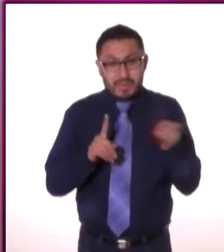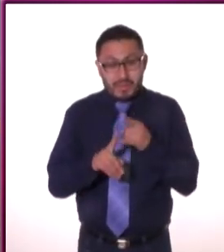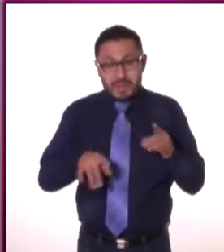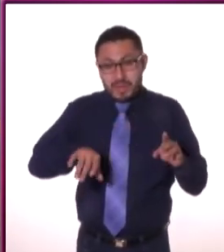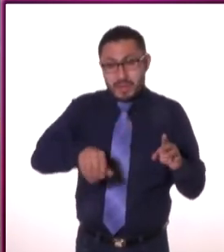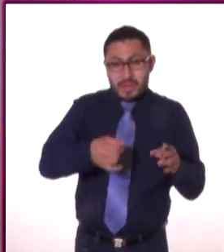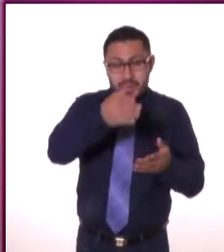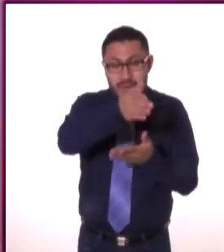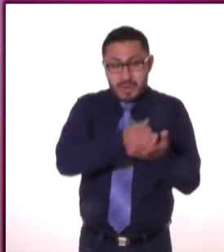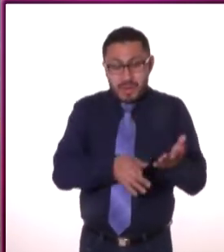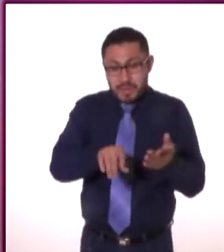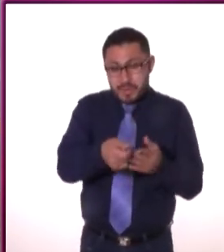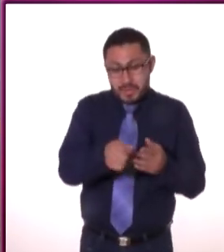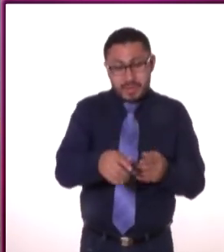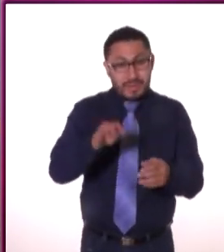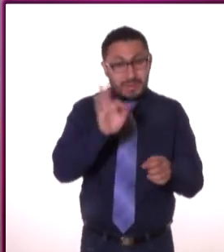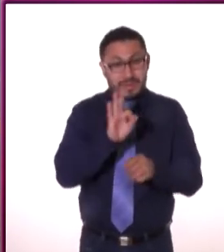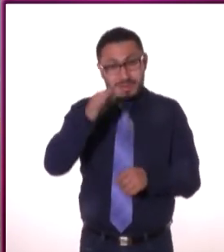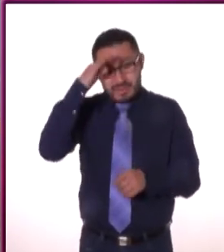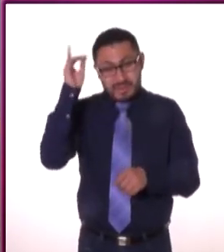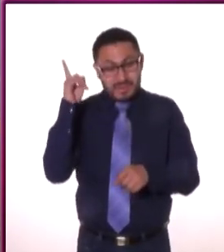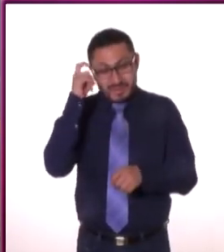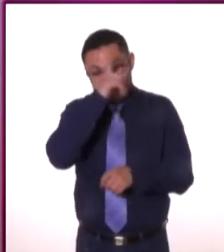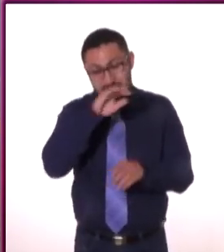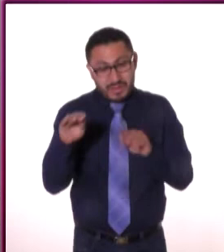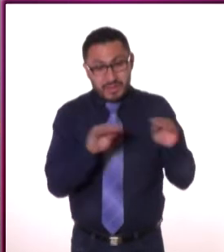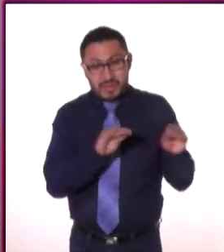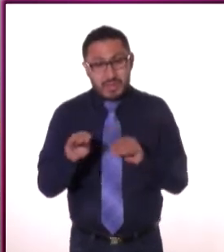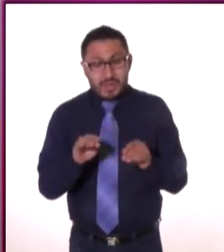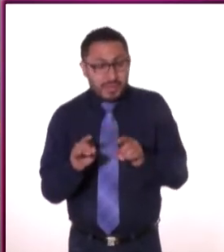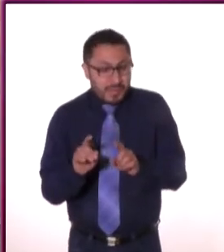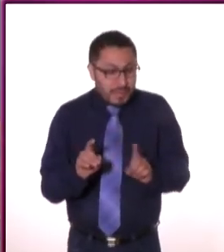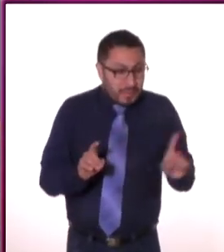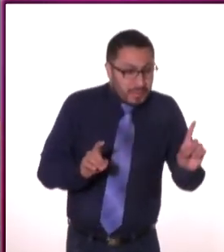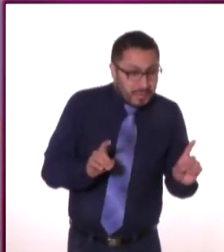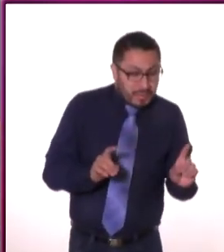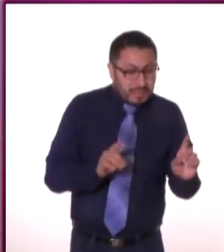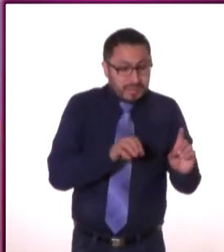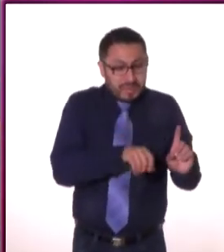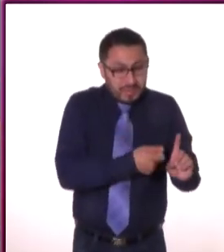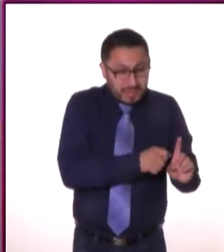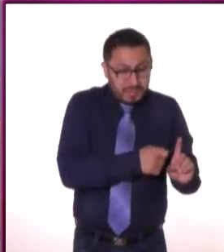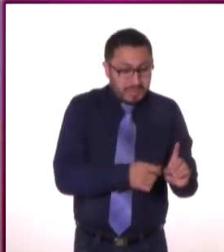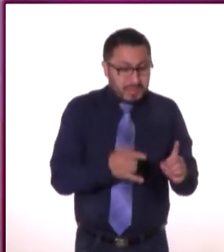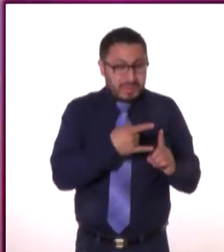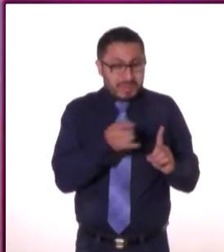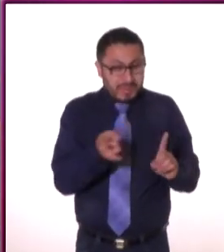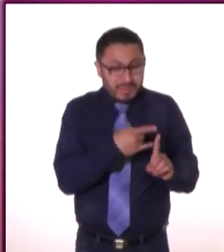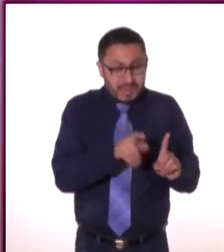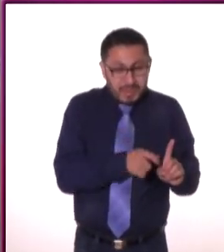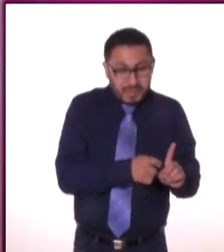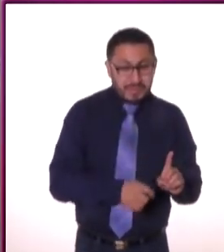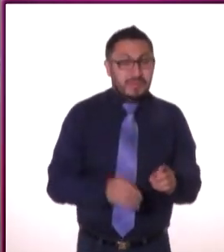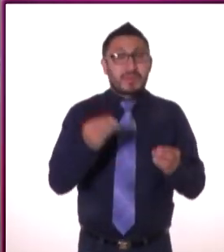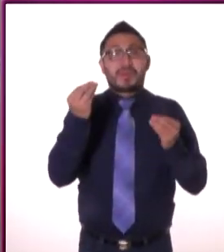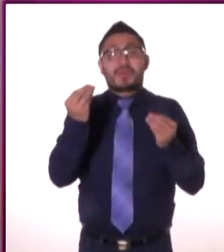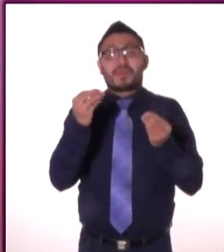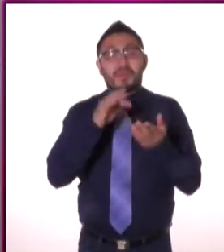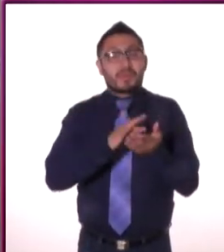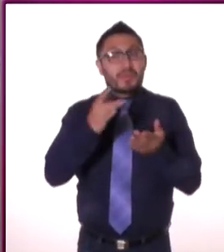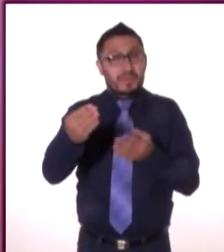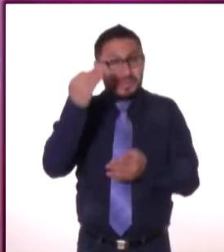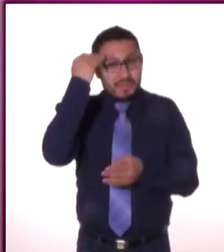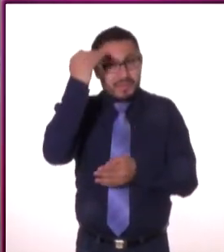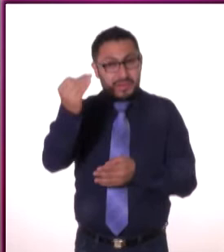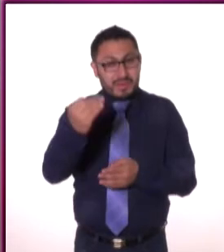puertas donde ponían la manija en medio, que quizá era un poco más difícil moverla si le hubieran puesto en el otro extremo, ¿no? Sí, sí. Omar,